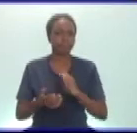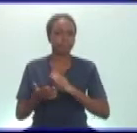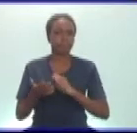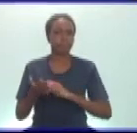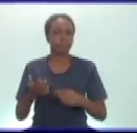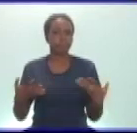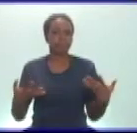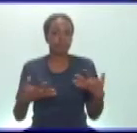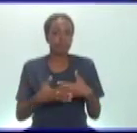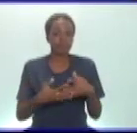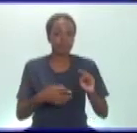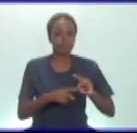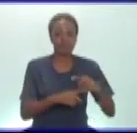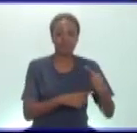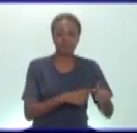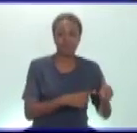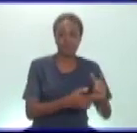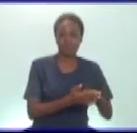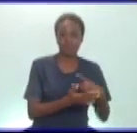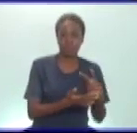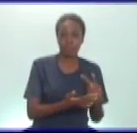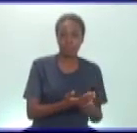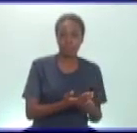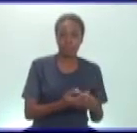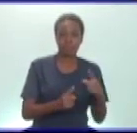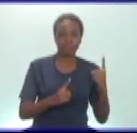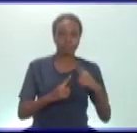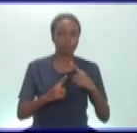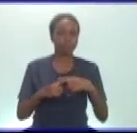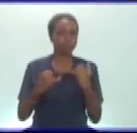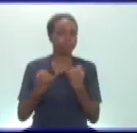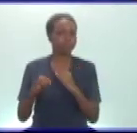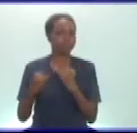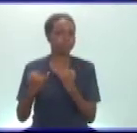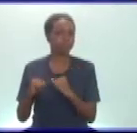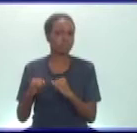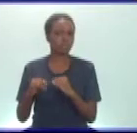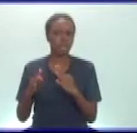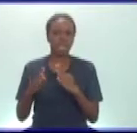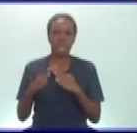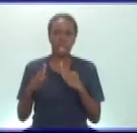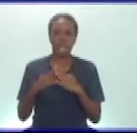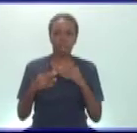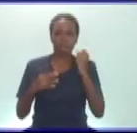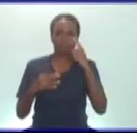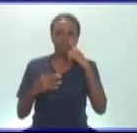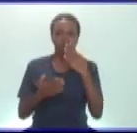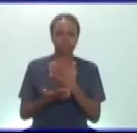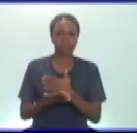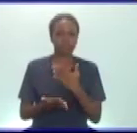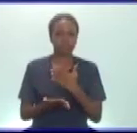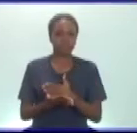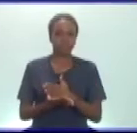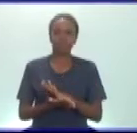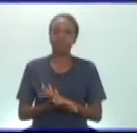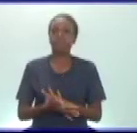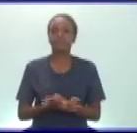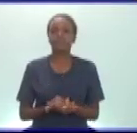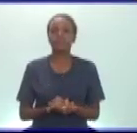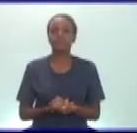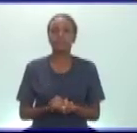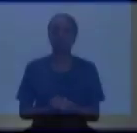con la interpretación usted la realice de forma independiente una vez finalizada nuestra emisión